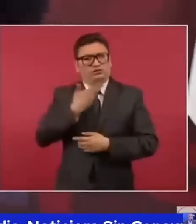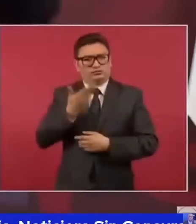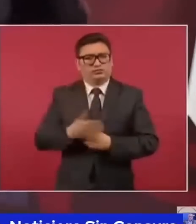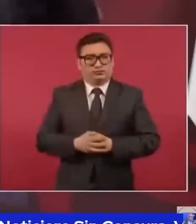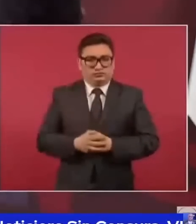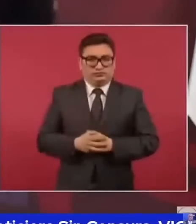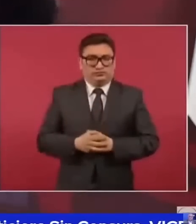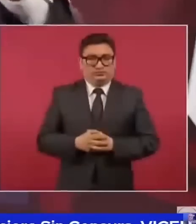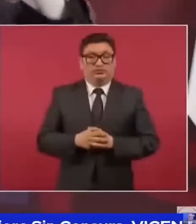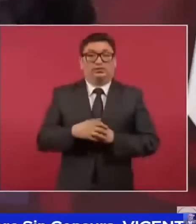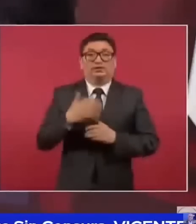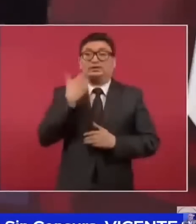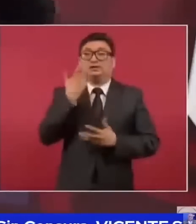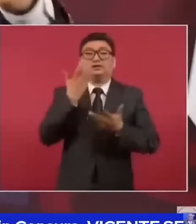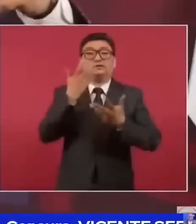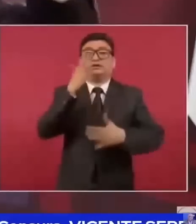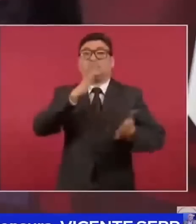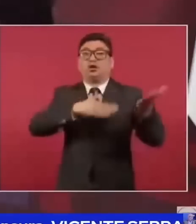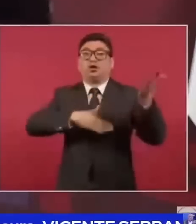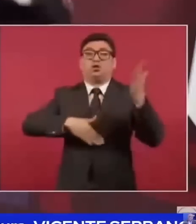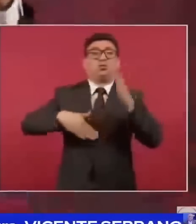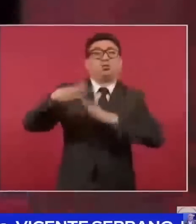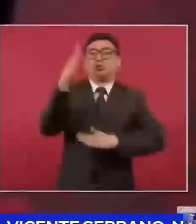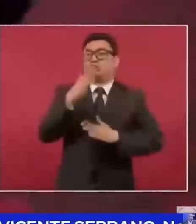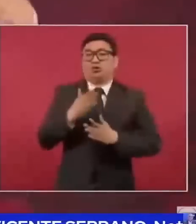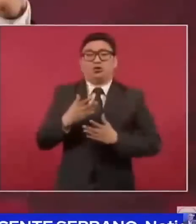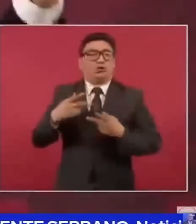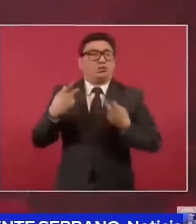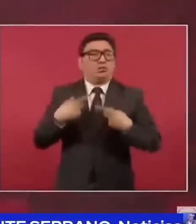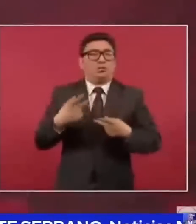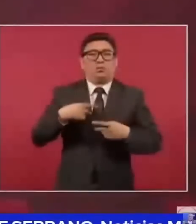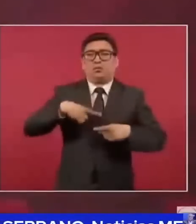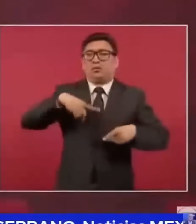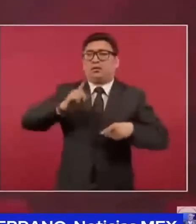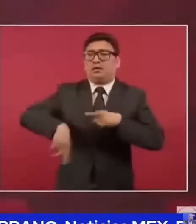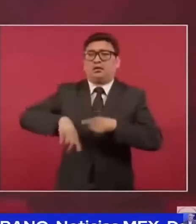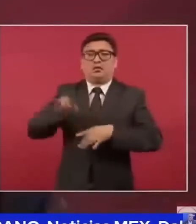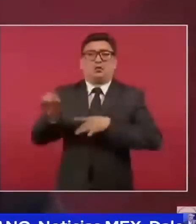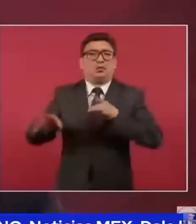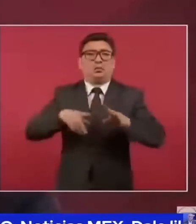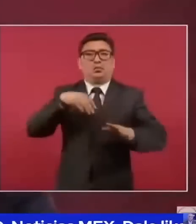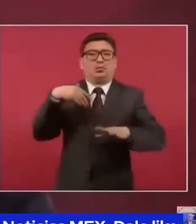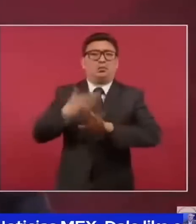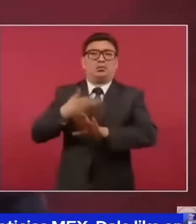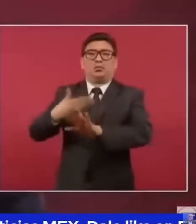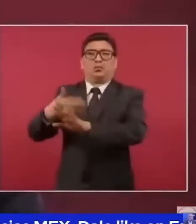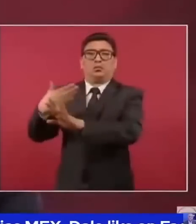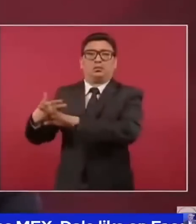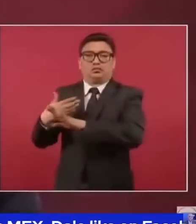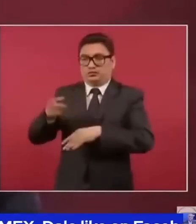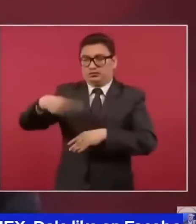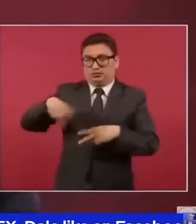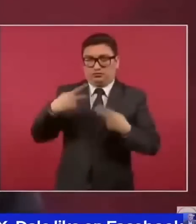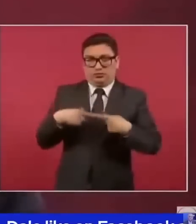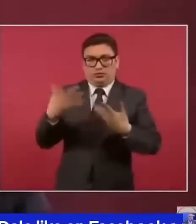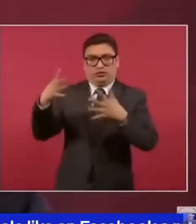Y había que triunfar a toda costa, sin escrúpulos morales de ninguna índole, y era a los que se les aplaudía.